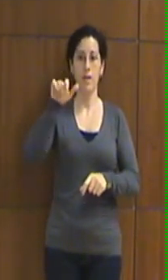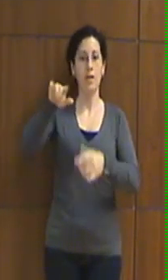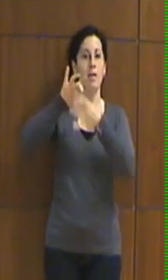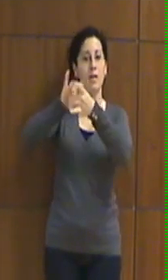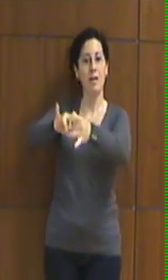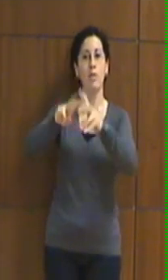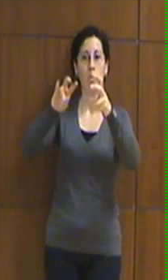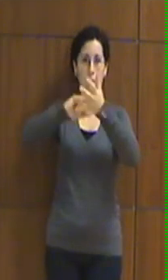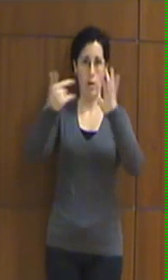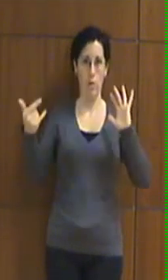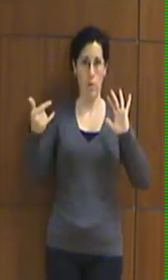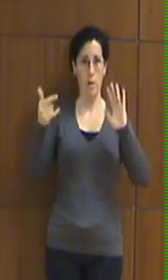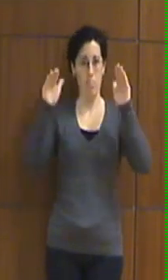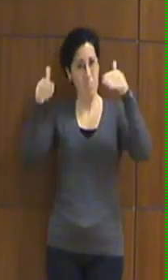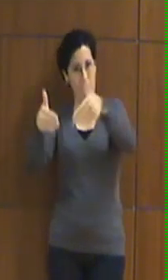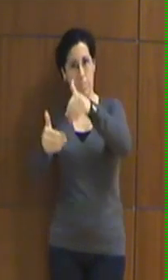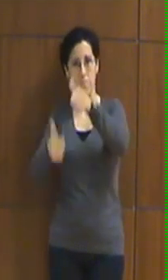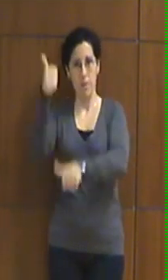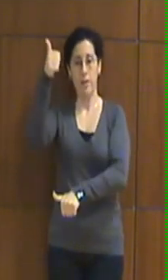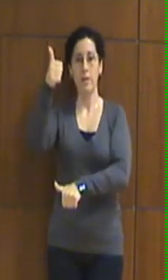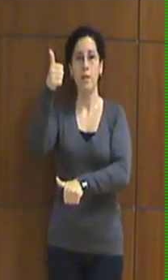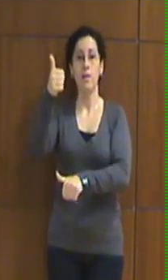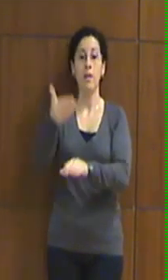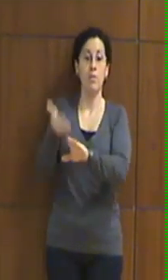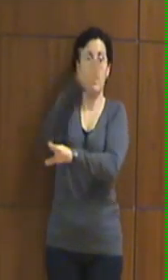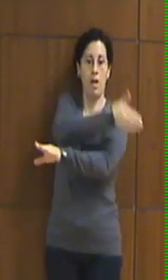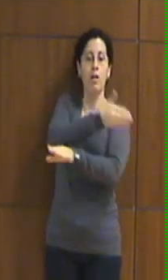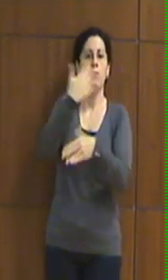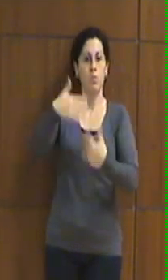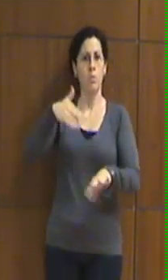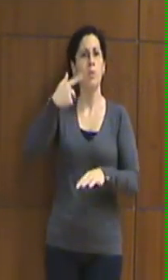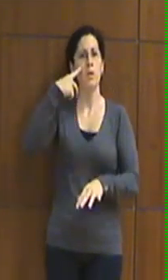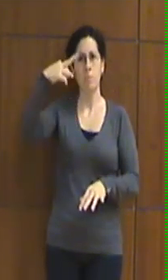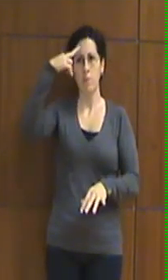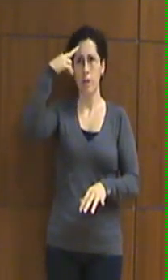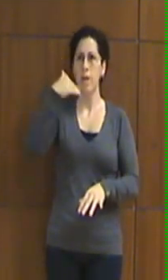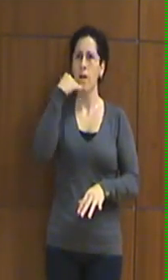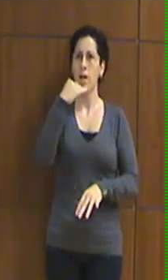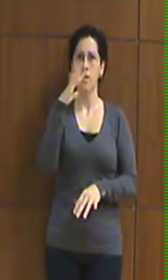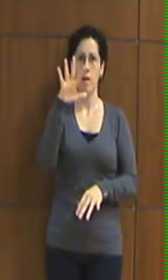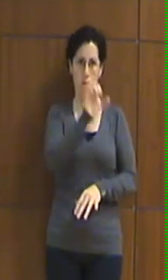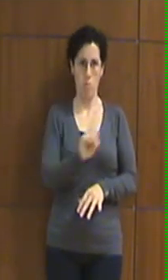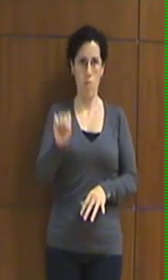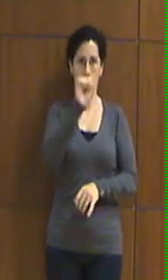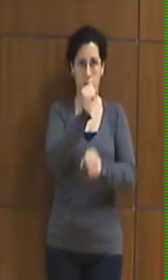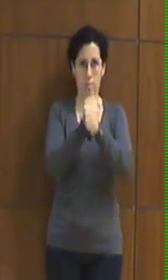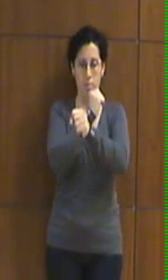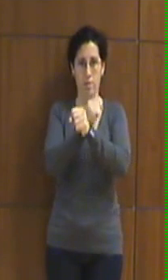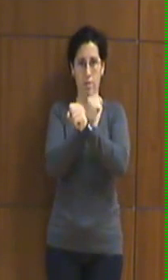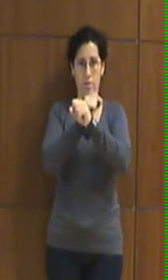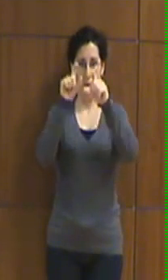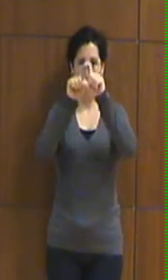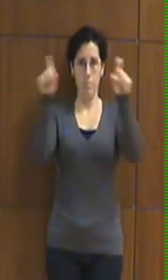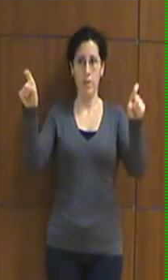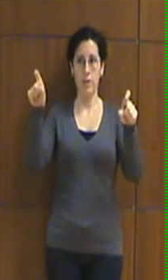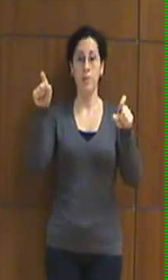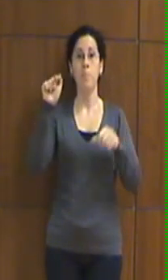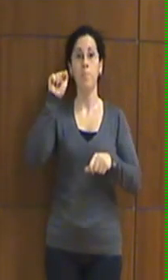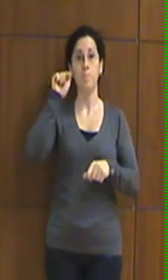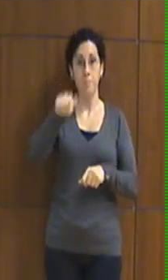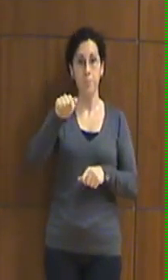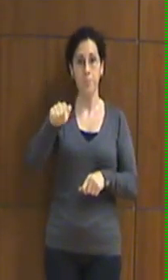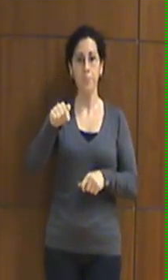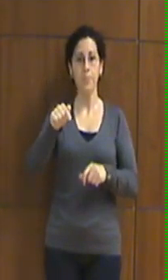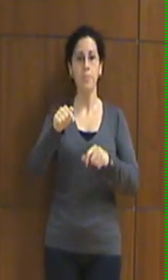TIC. Entonces, bueno, han sido anteriormente una experiencia de casi 5 años en la que he tenido